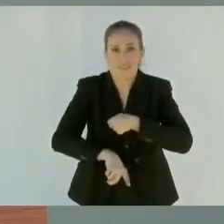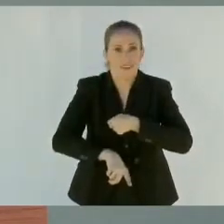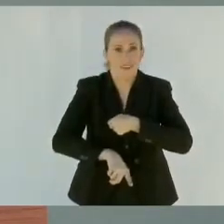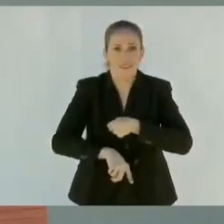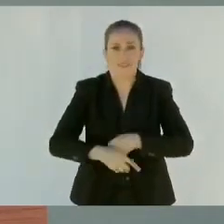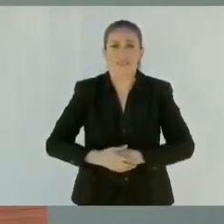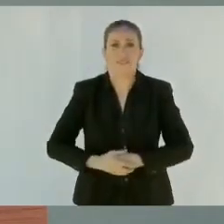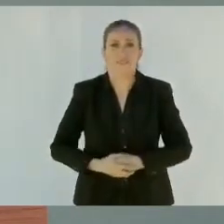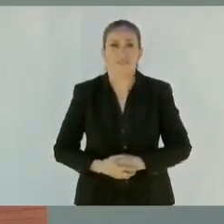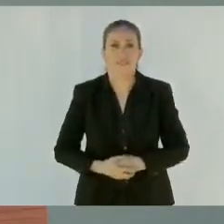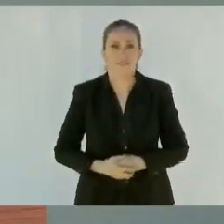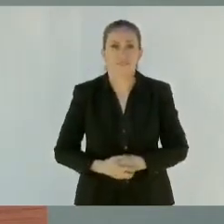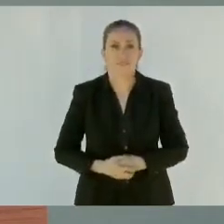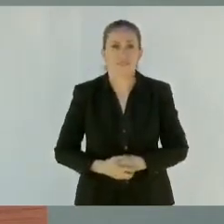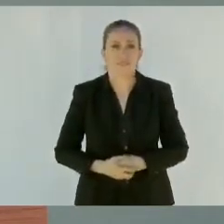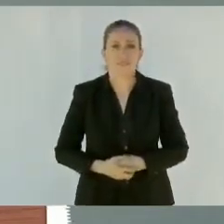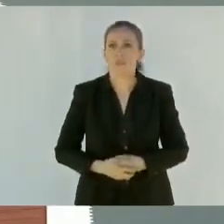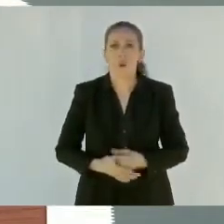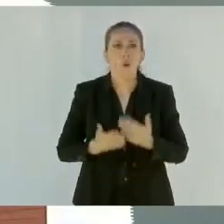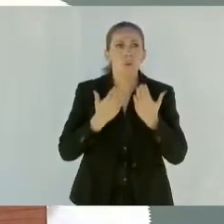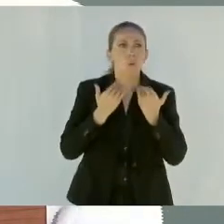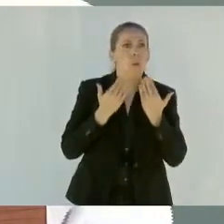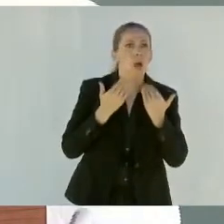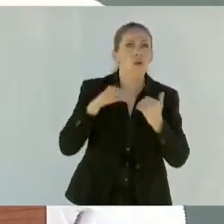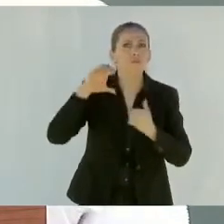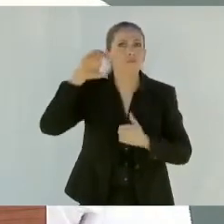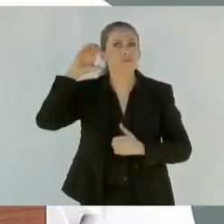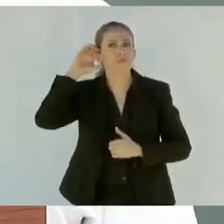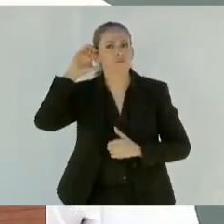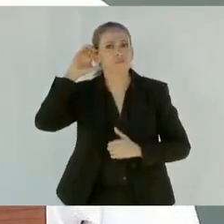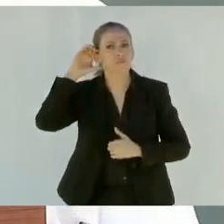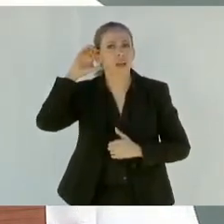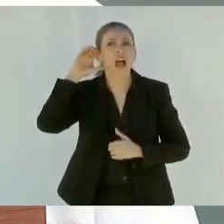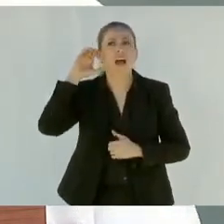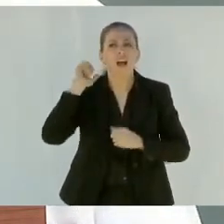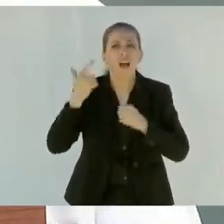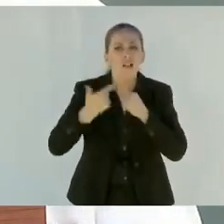no han habido reacciones